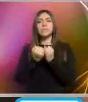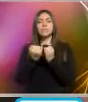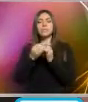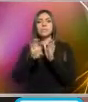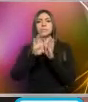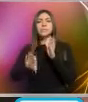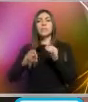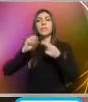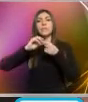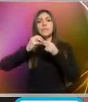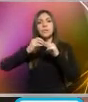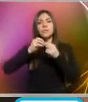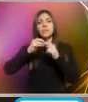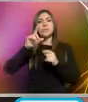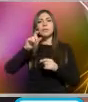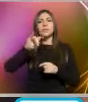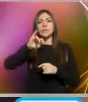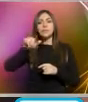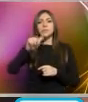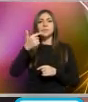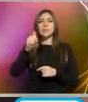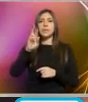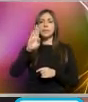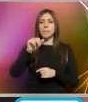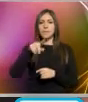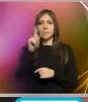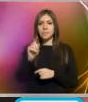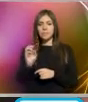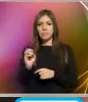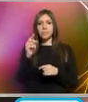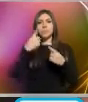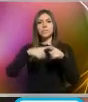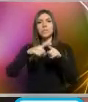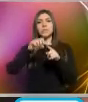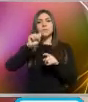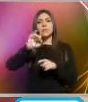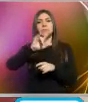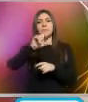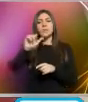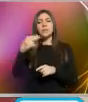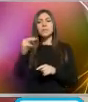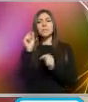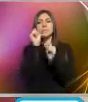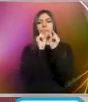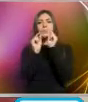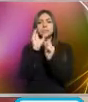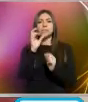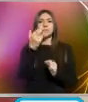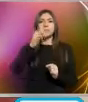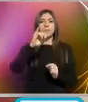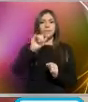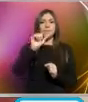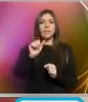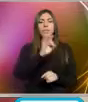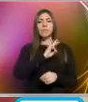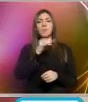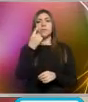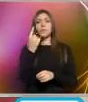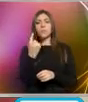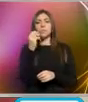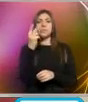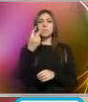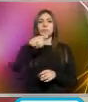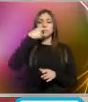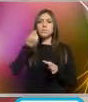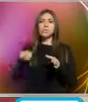como el frijol, lenteja, garbanzo, en las semillas como la chía, por ejemplo, agregarle de 1 a 2 cucharadas de chía